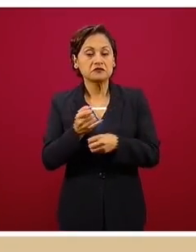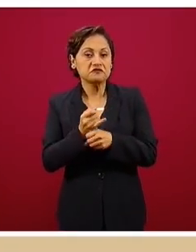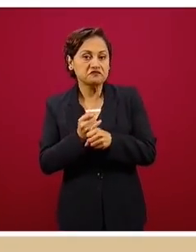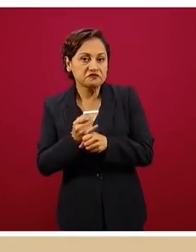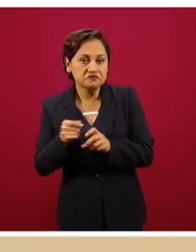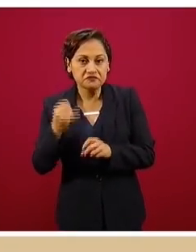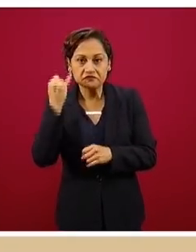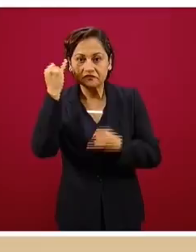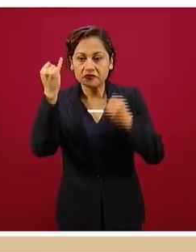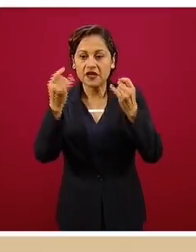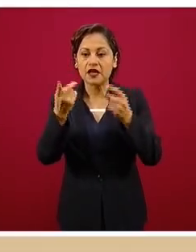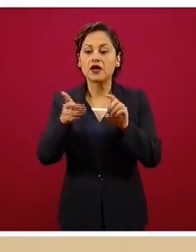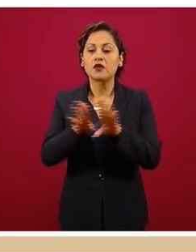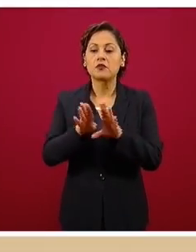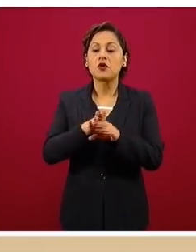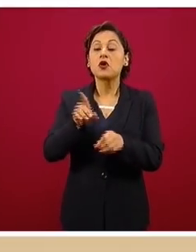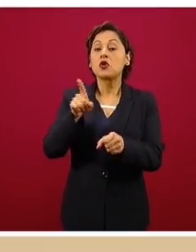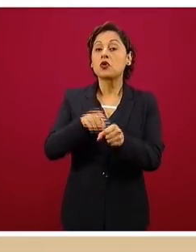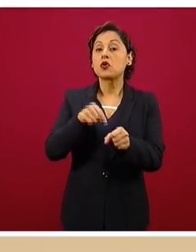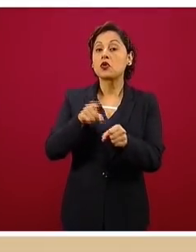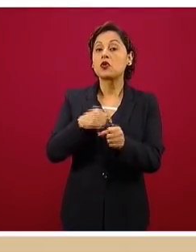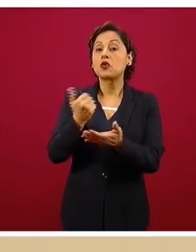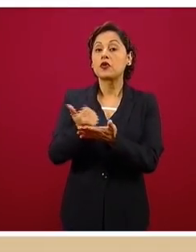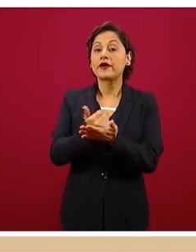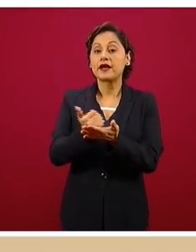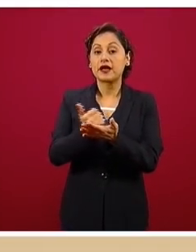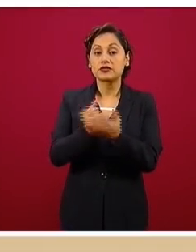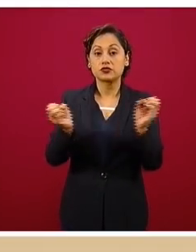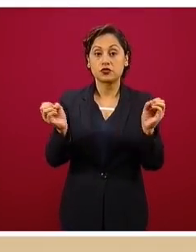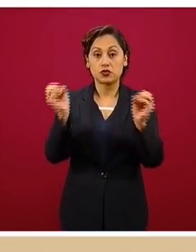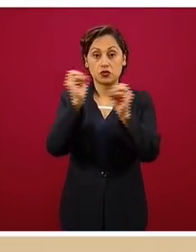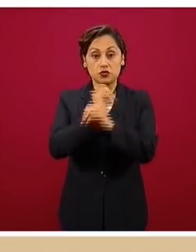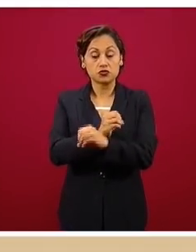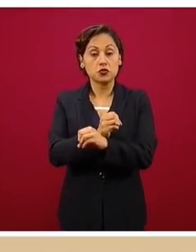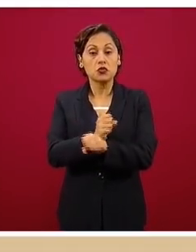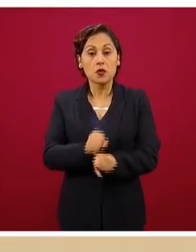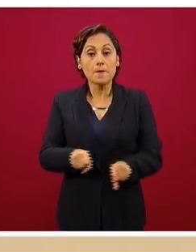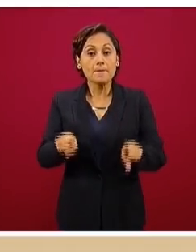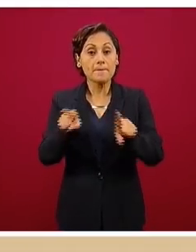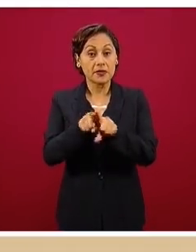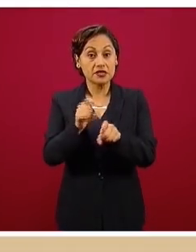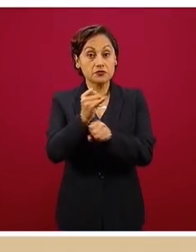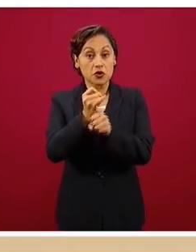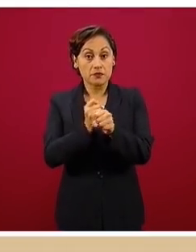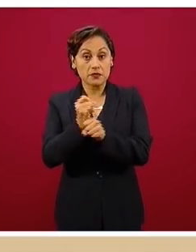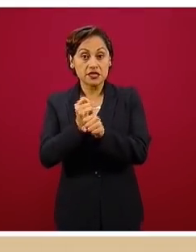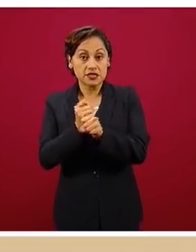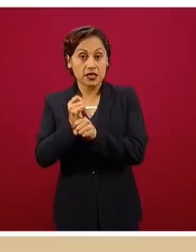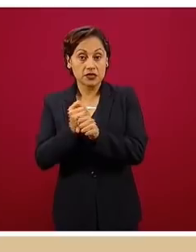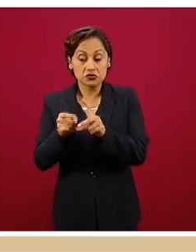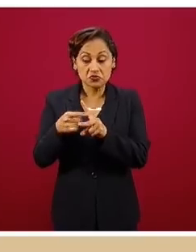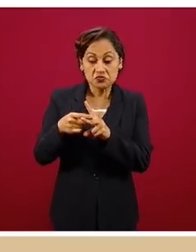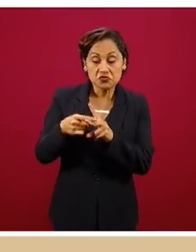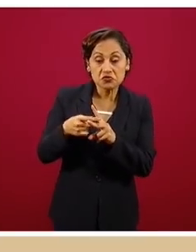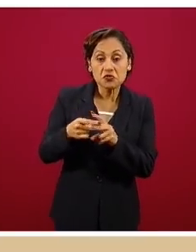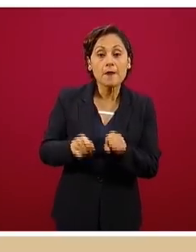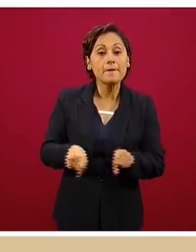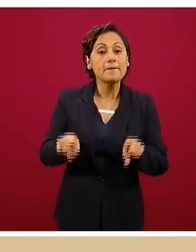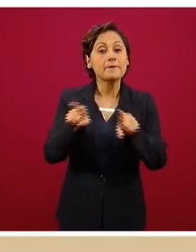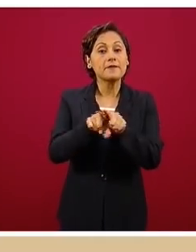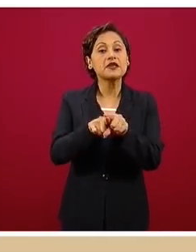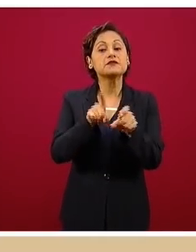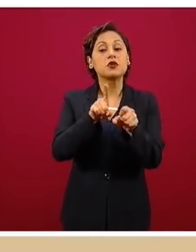de ellas en color azul marino, hecha exactamente el mismo día y con los mismos métodos que se hace la curva roja. Y